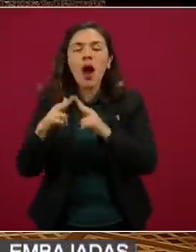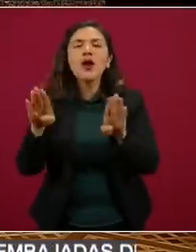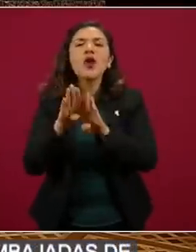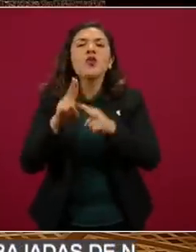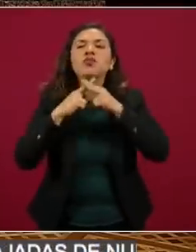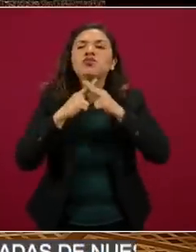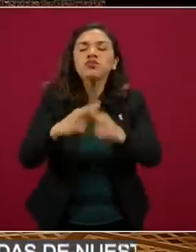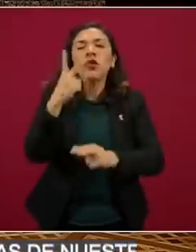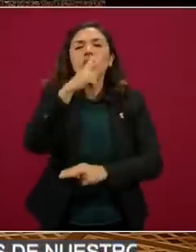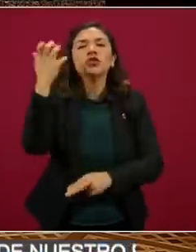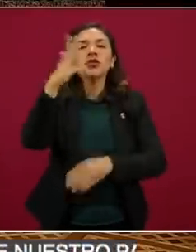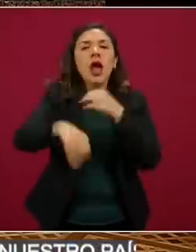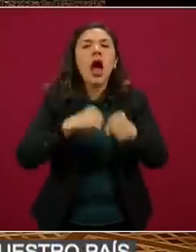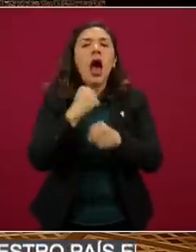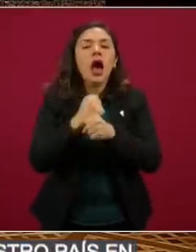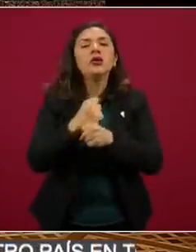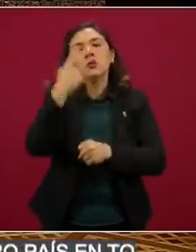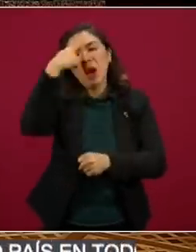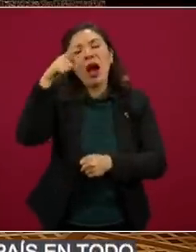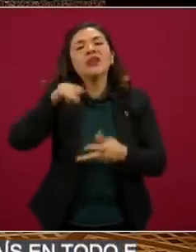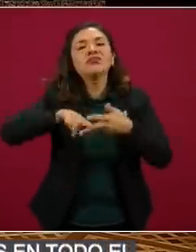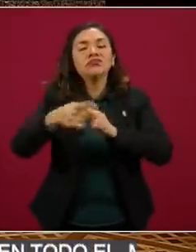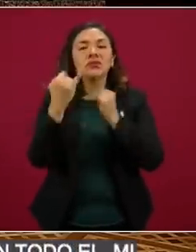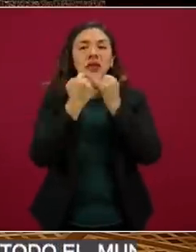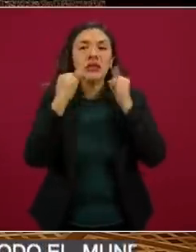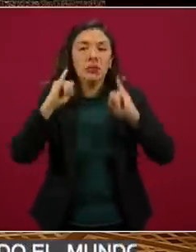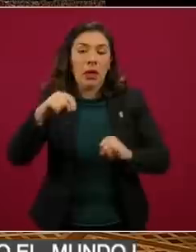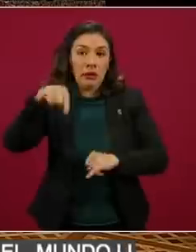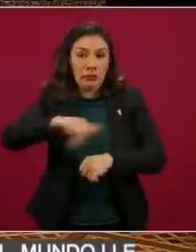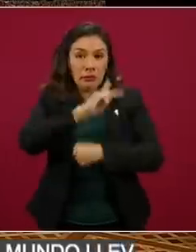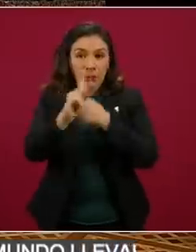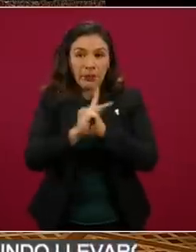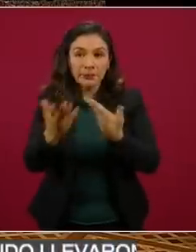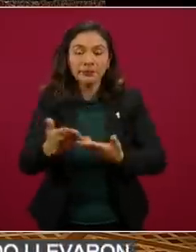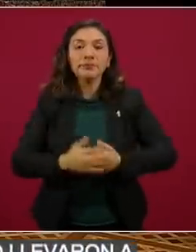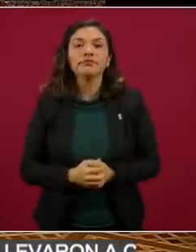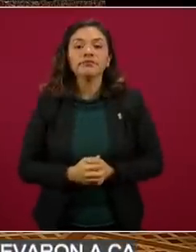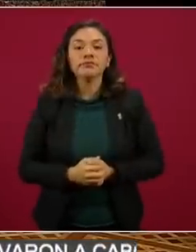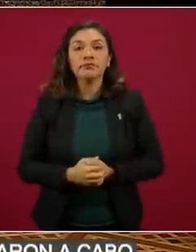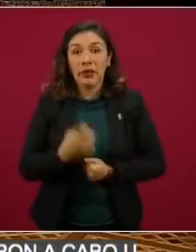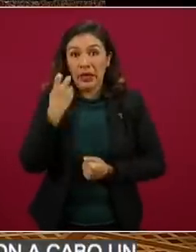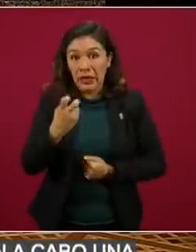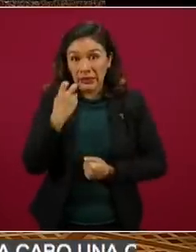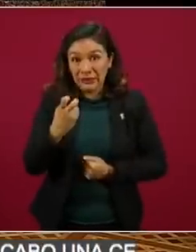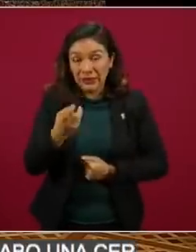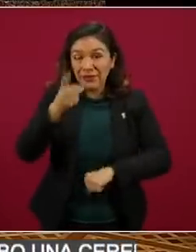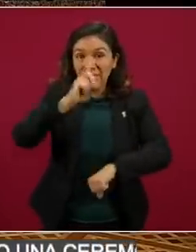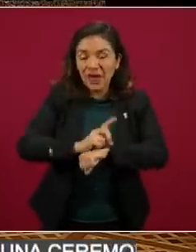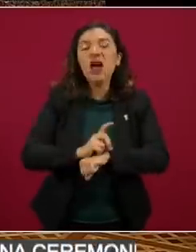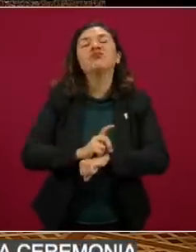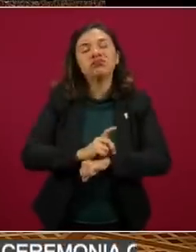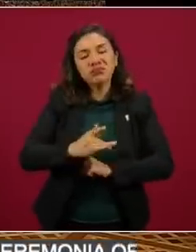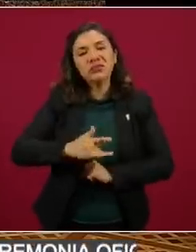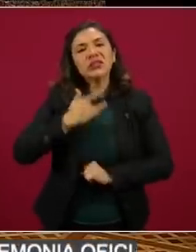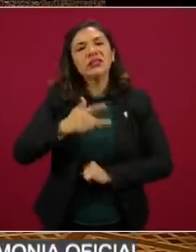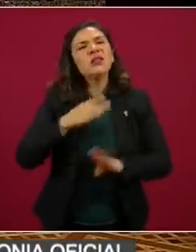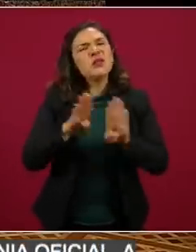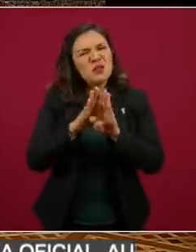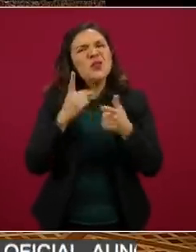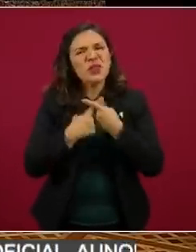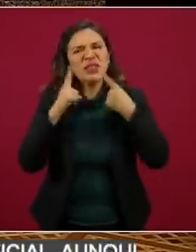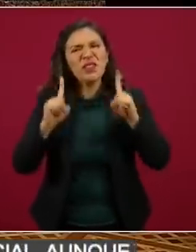el 210 aniversario del inicio de la independencia de nuestro país este es un evento solemne es un evento diferente